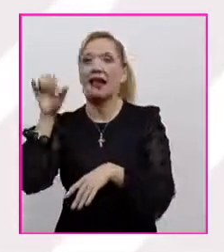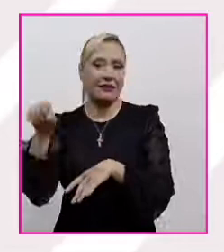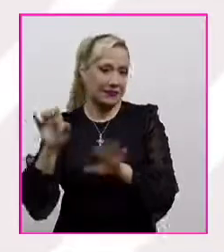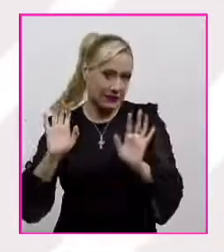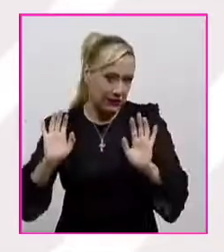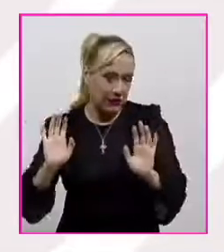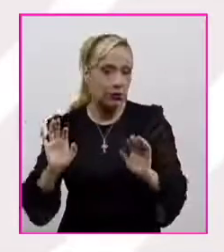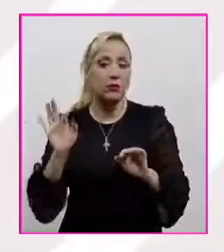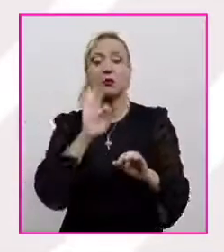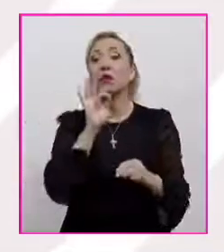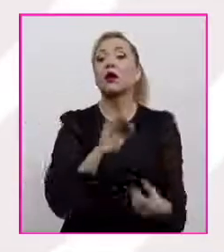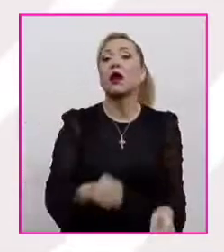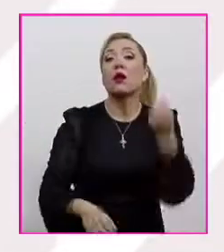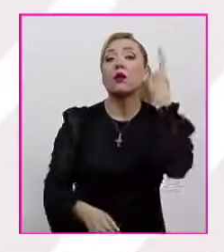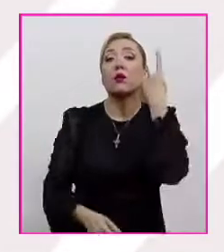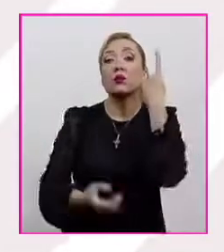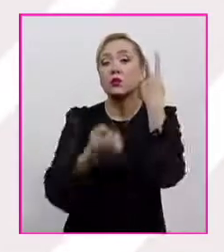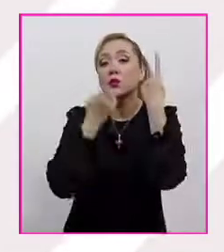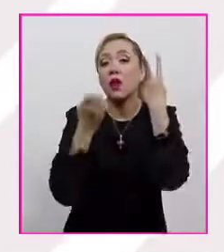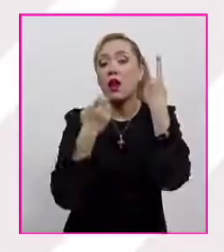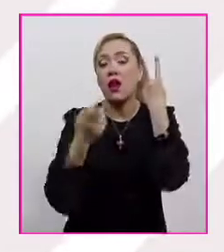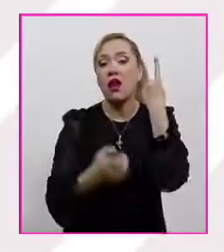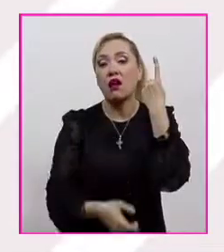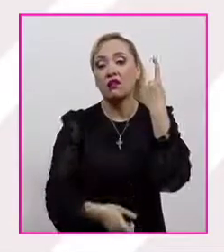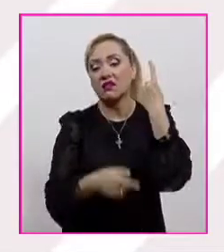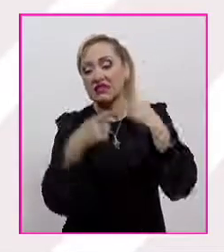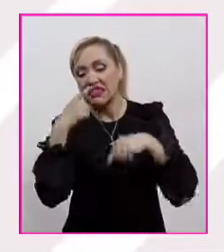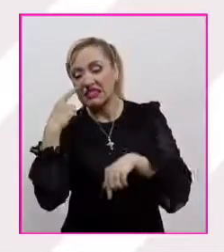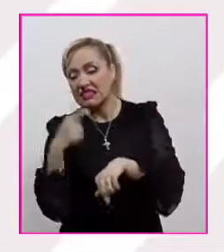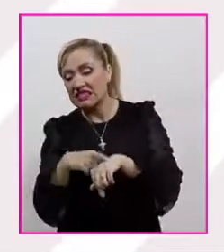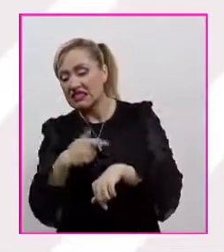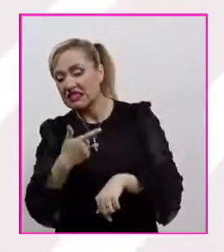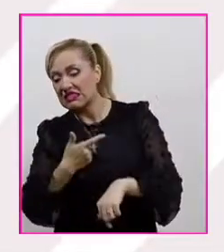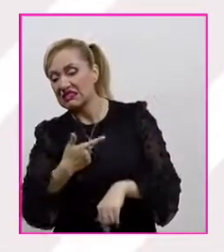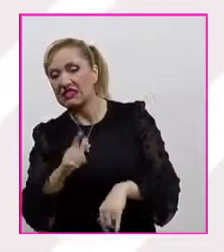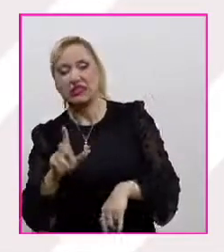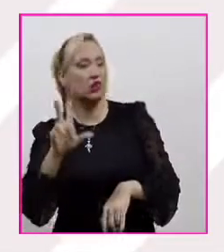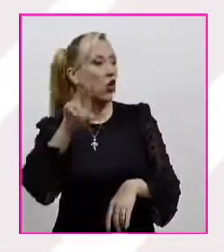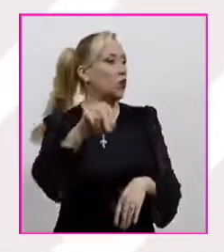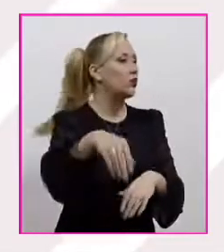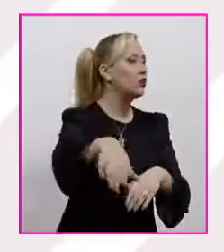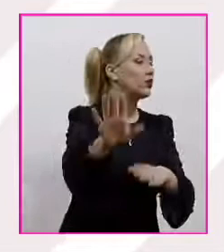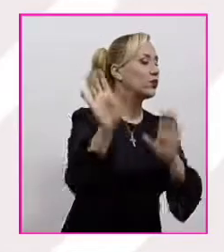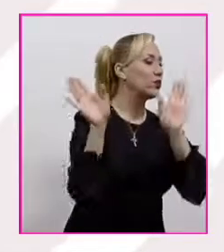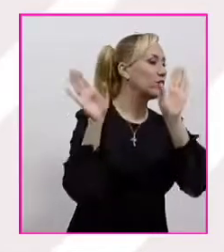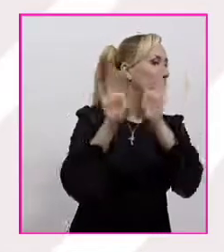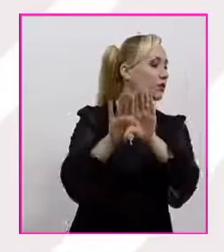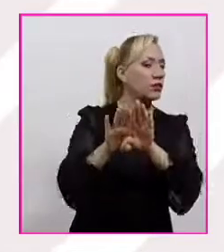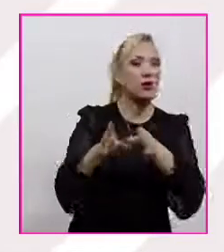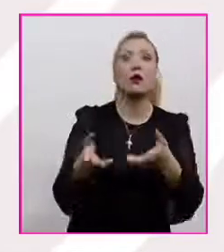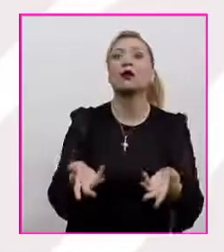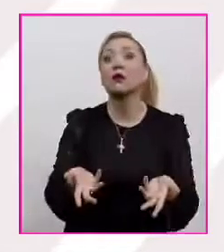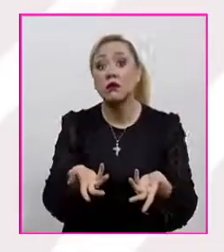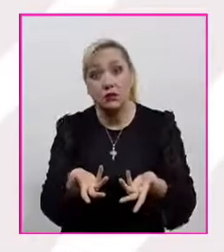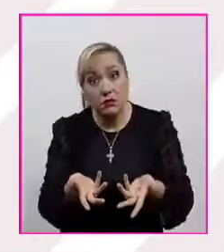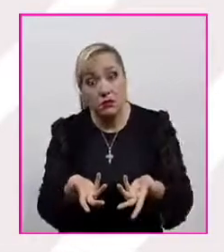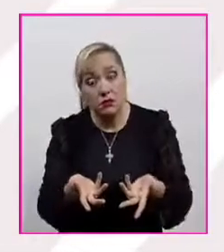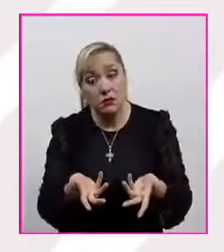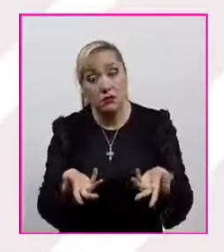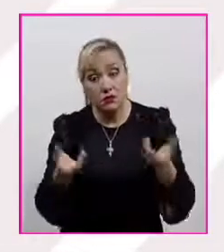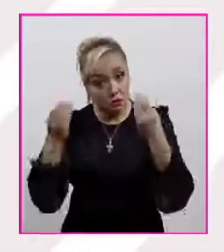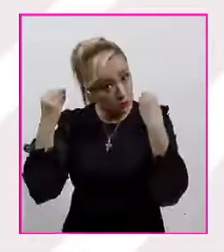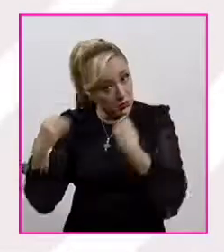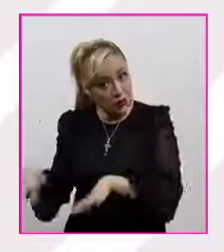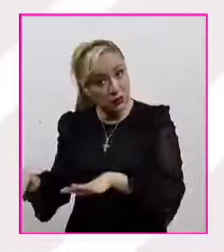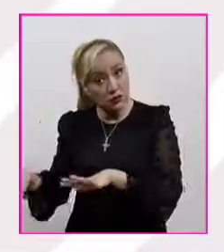es la única escuela y que por una cuestión racial no se le permite estudiar? Y que obviamente que por